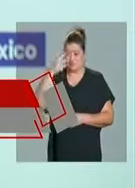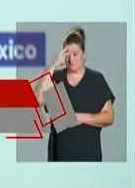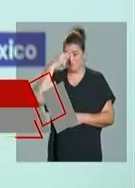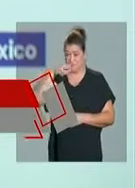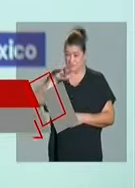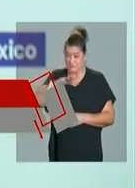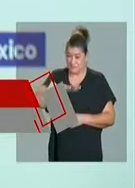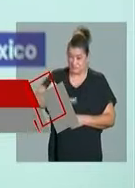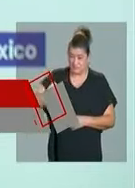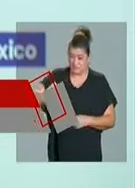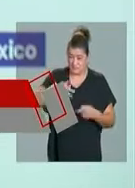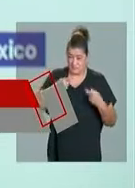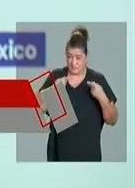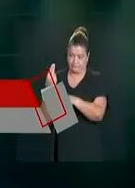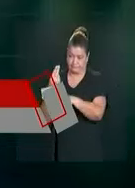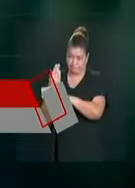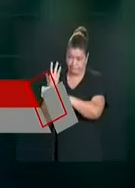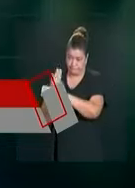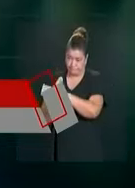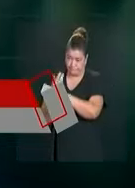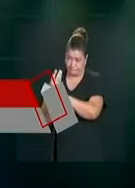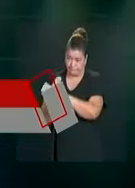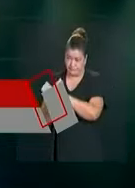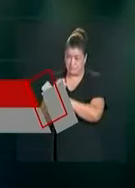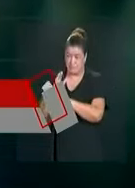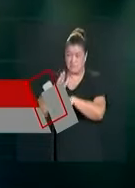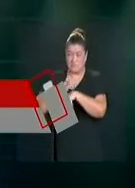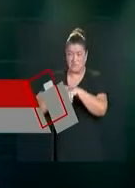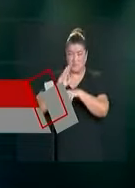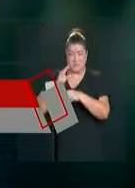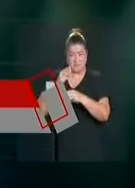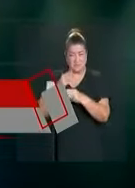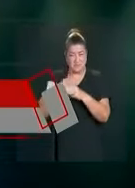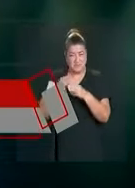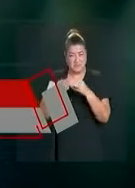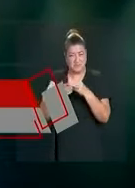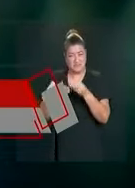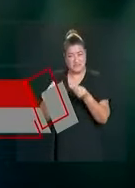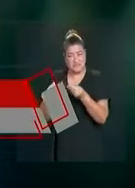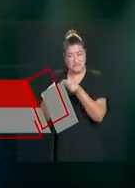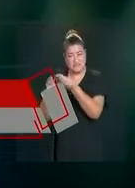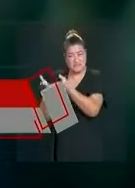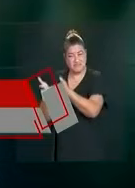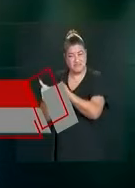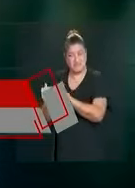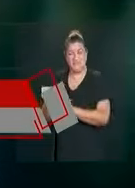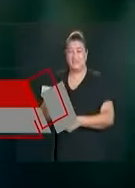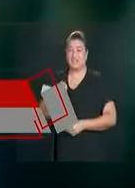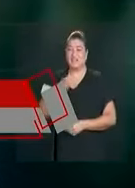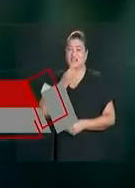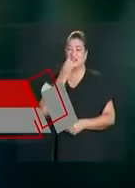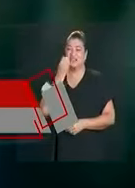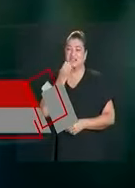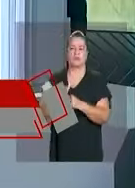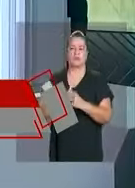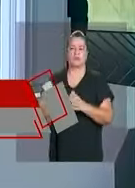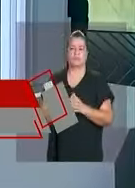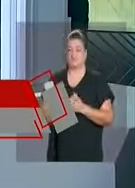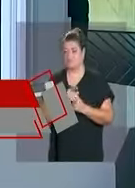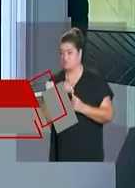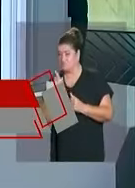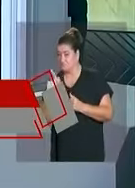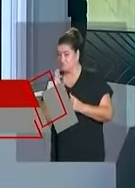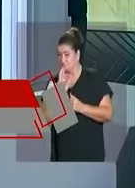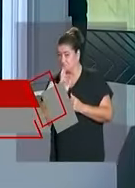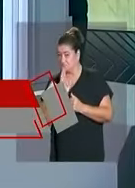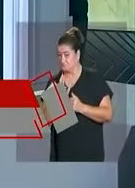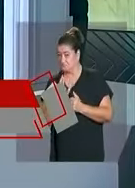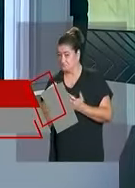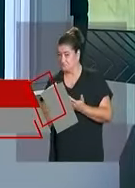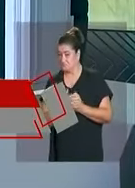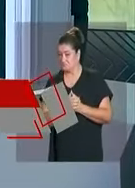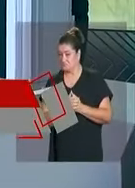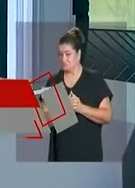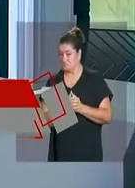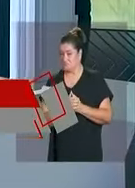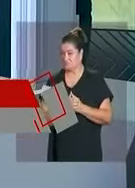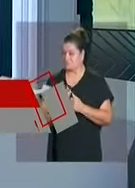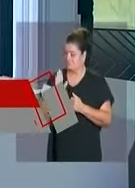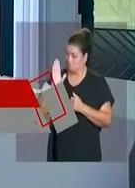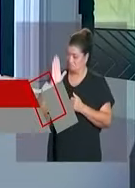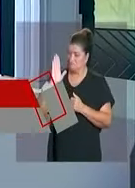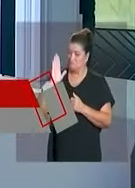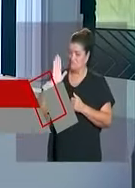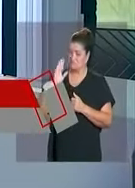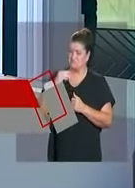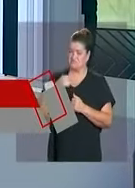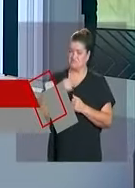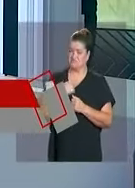sus representantes, escuchamos con toda la sensibilidad institucional del caso todas sus observaciones, estas fueron